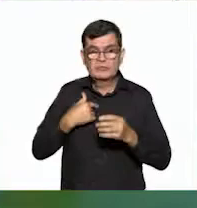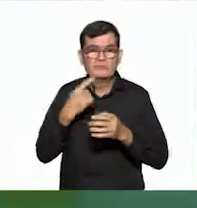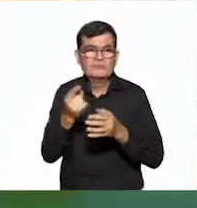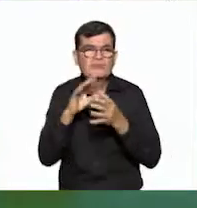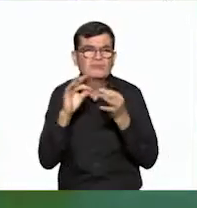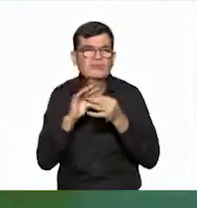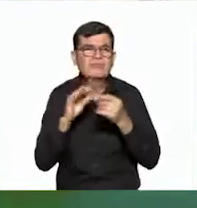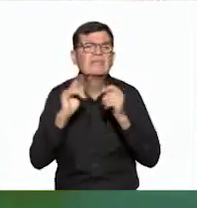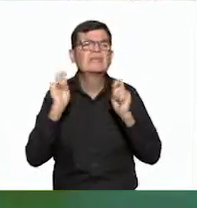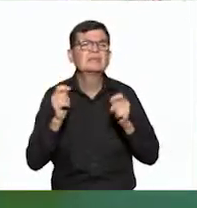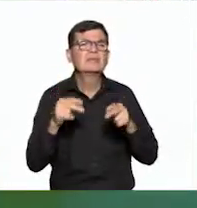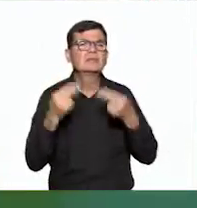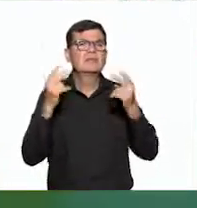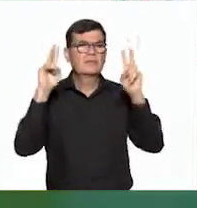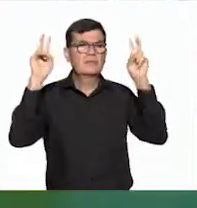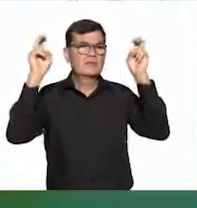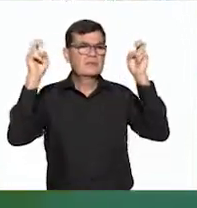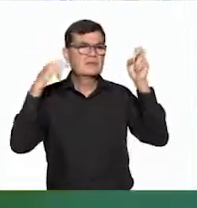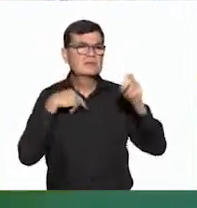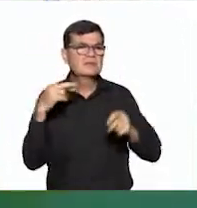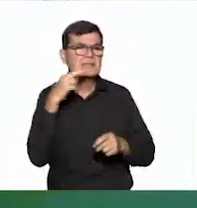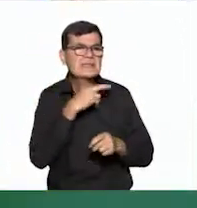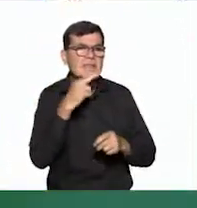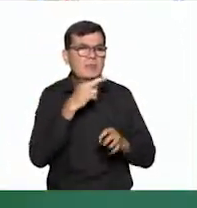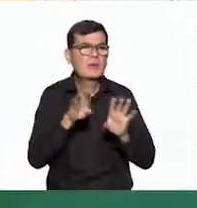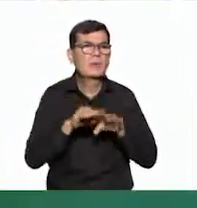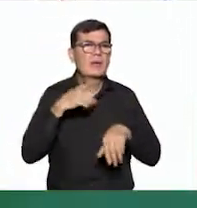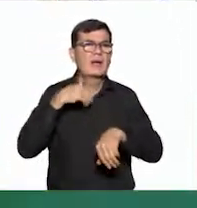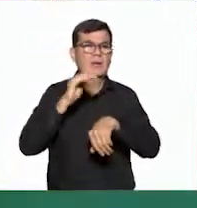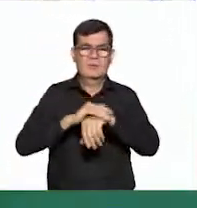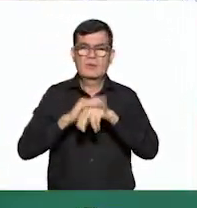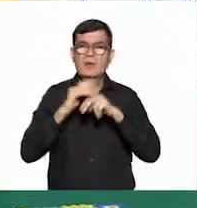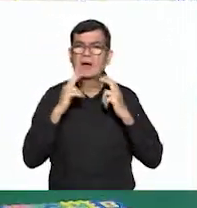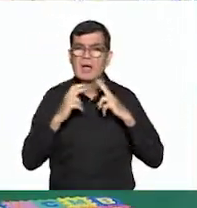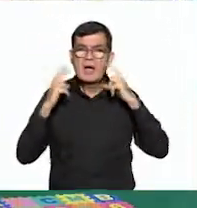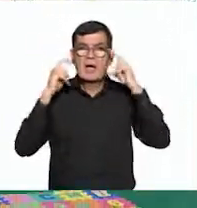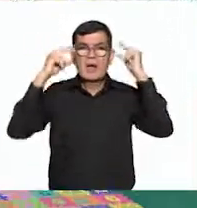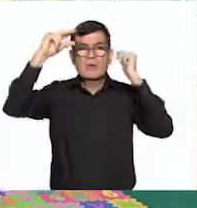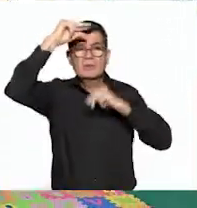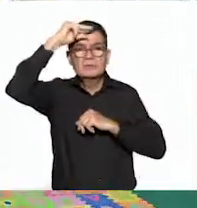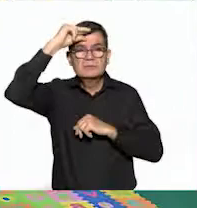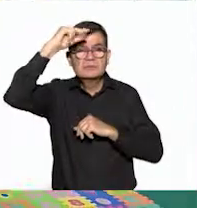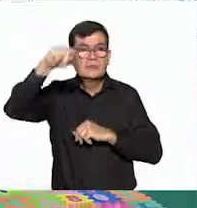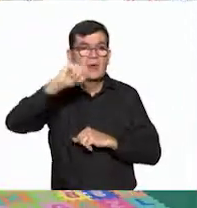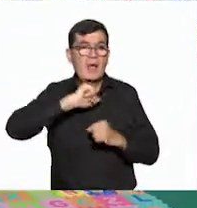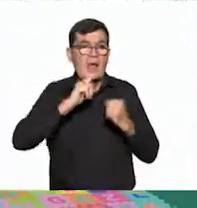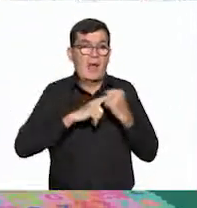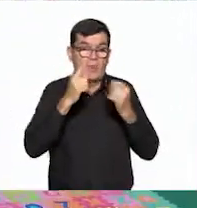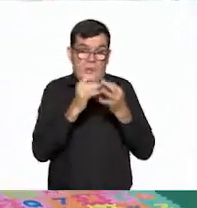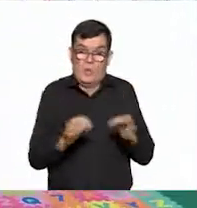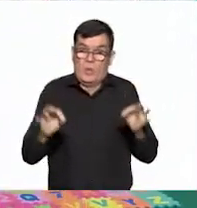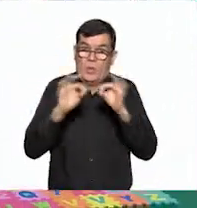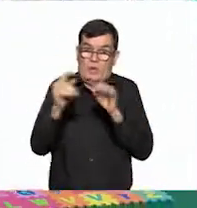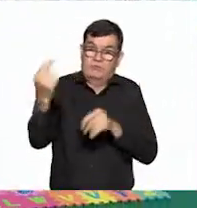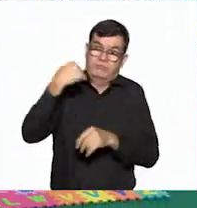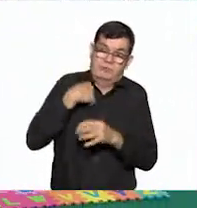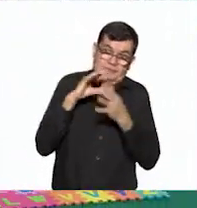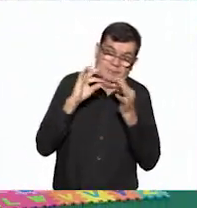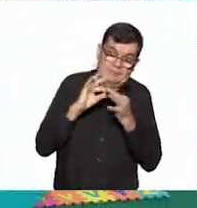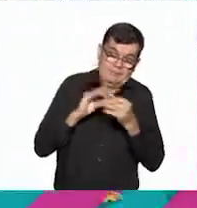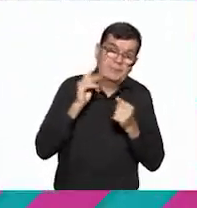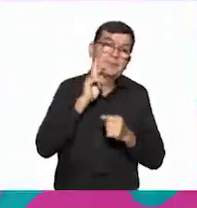platique de qué se va a tratar, acompáñenme rápidamente con nuestro amigo Ajolisto, porque me dijo que tiene algo muy importante que decirnos. Vamos